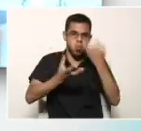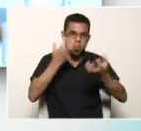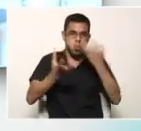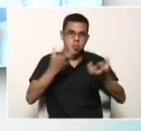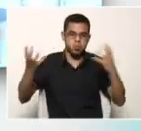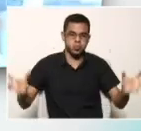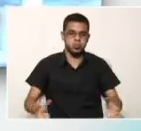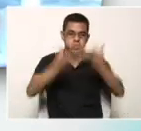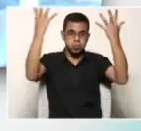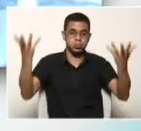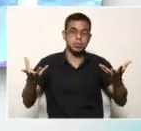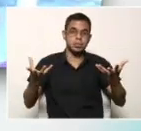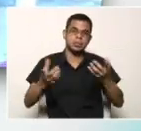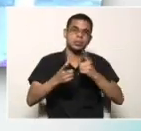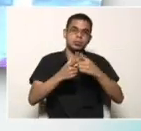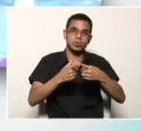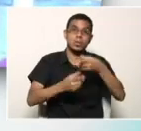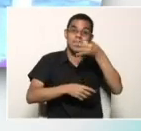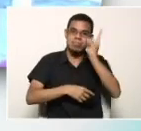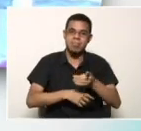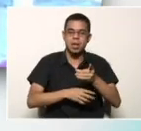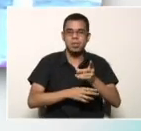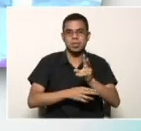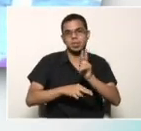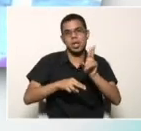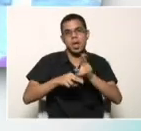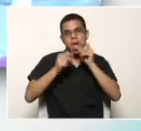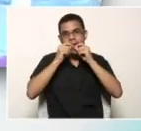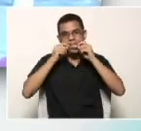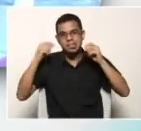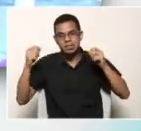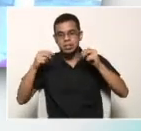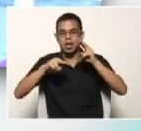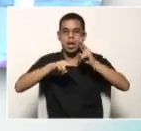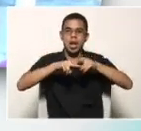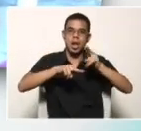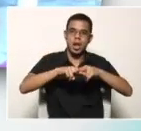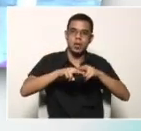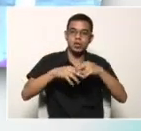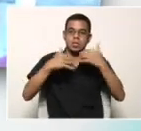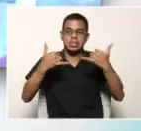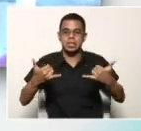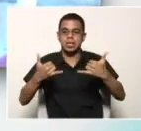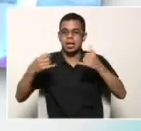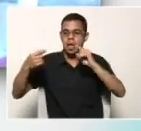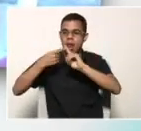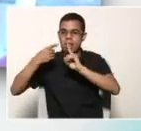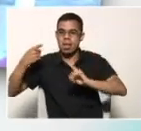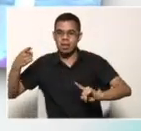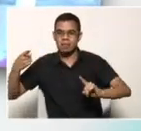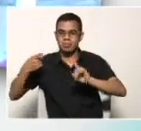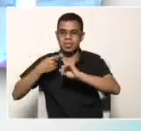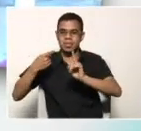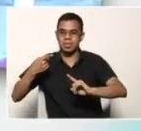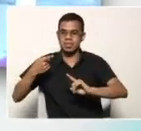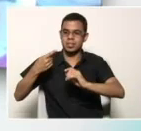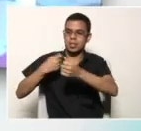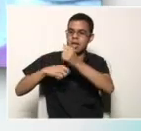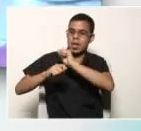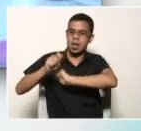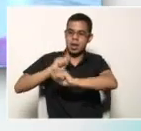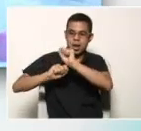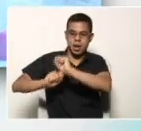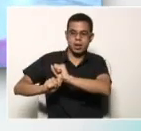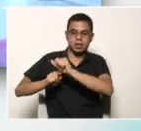de este tipo. Debe usarse entonces siempre adhesivo aislante, que a veces viene en colores verde, blanco, amarillo, rojo y en este